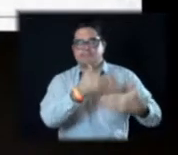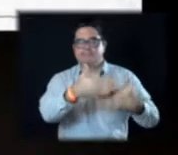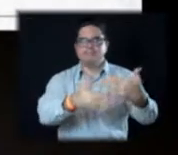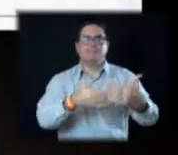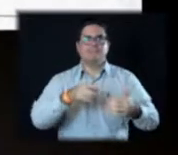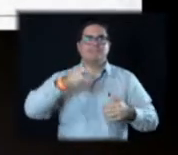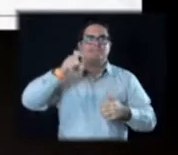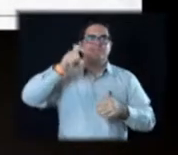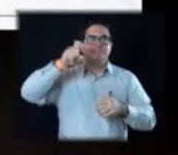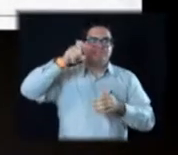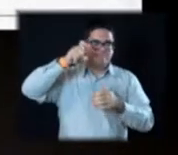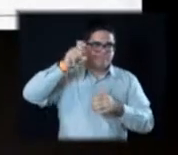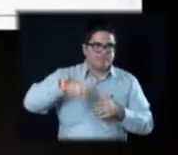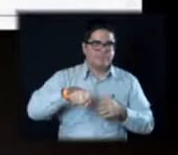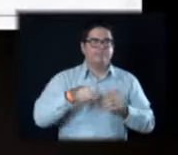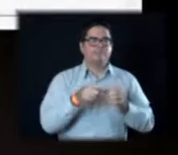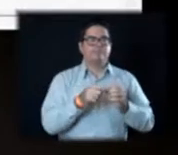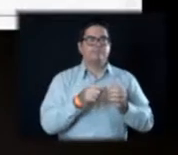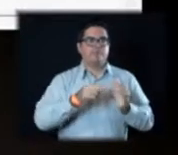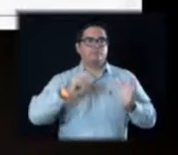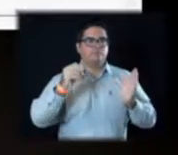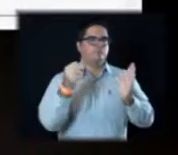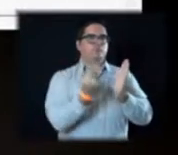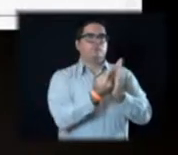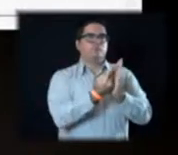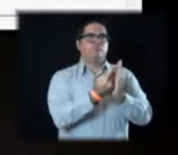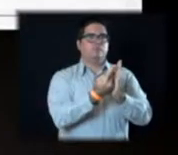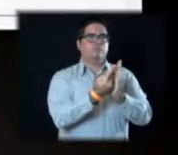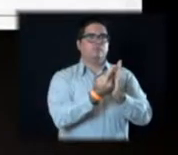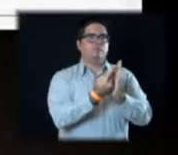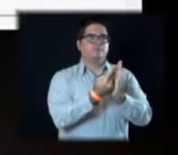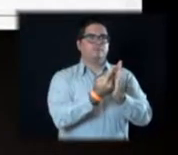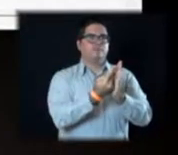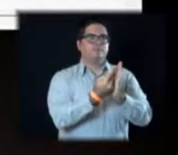su aprobación para apertura de una cuenta de banco.